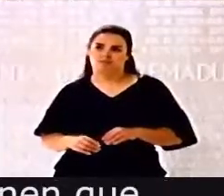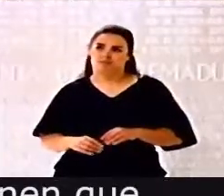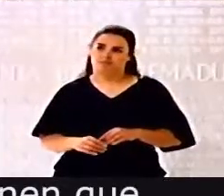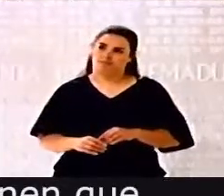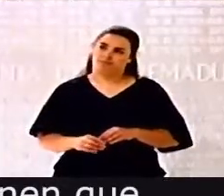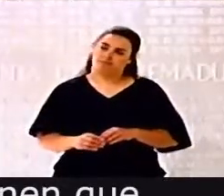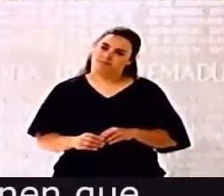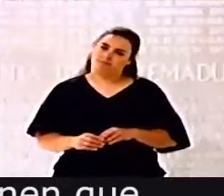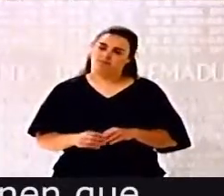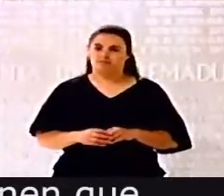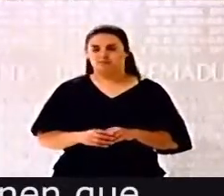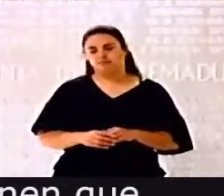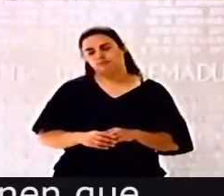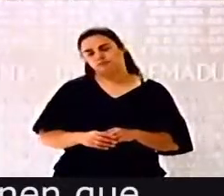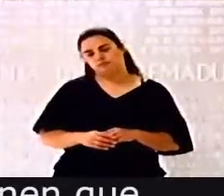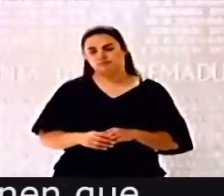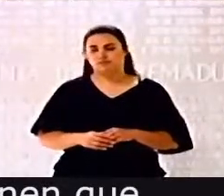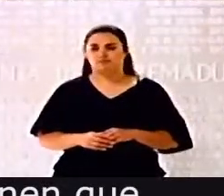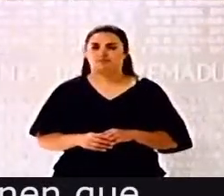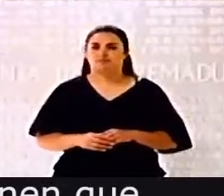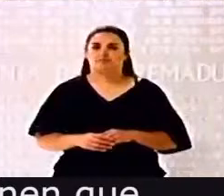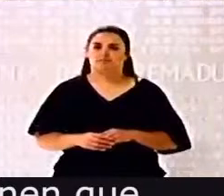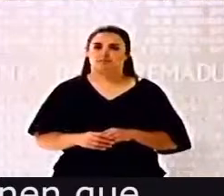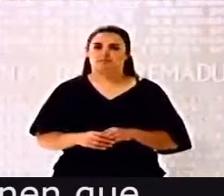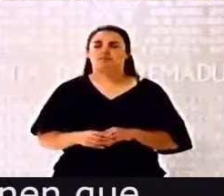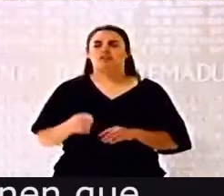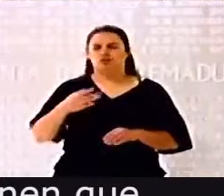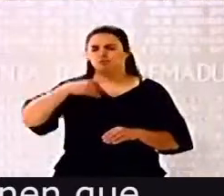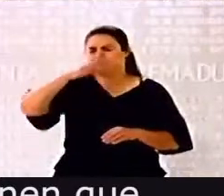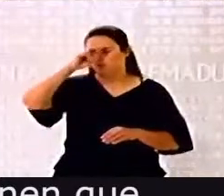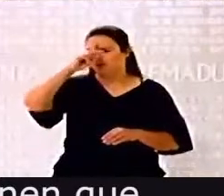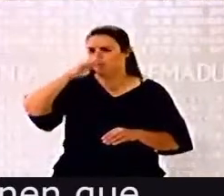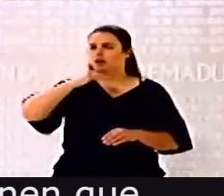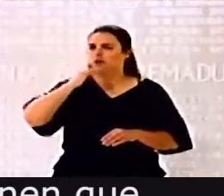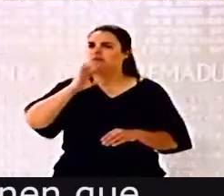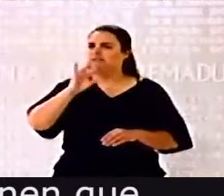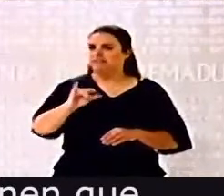Sí, tengo cierta preocupación